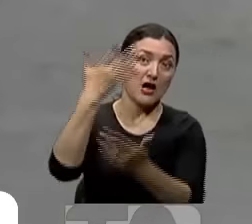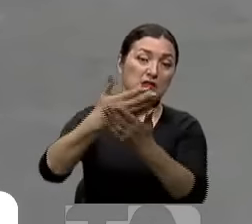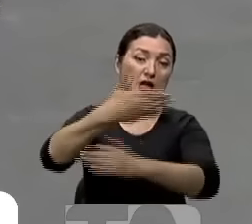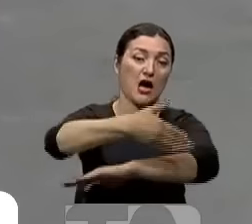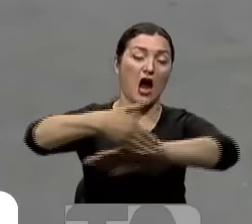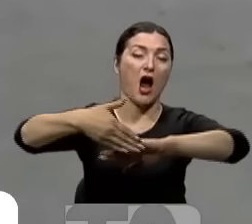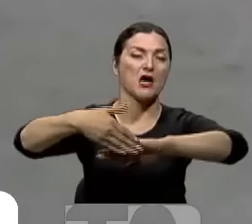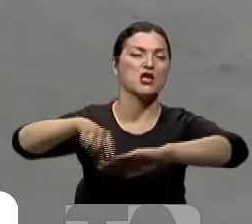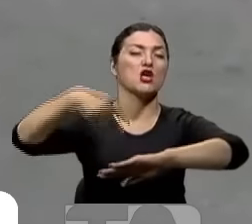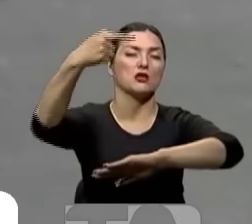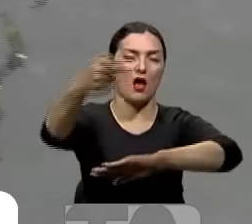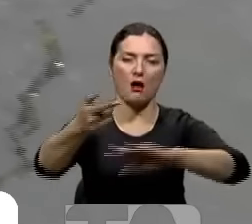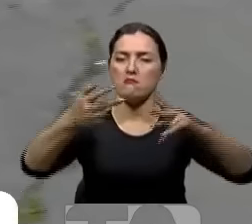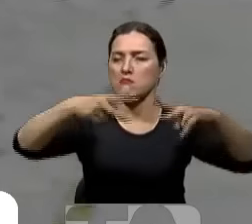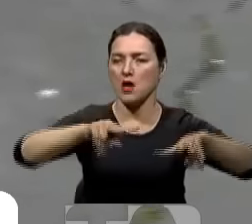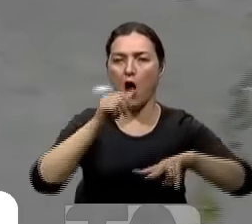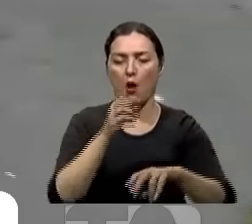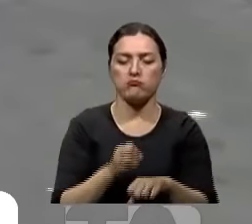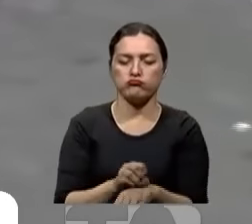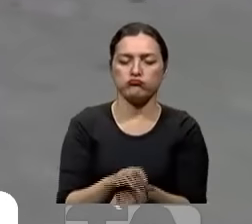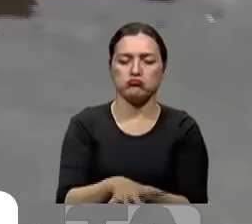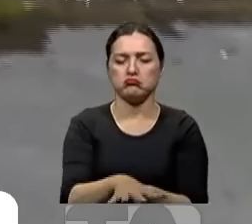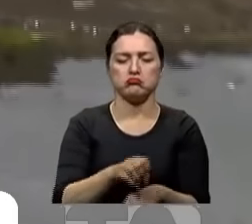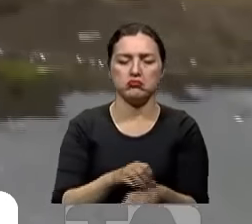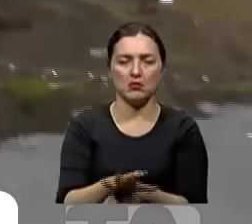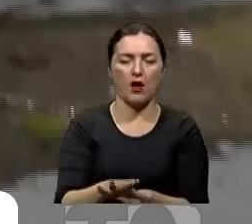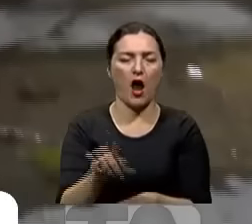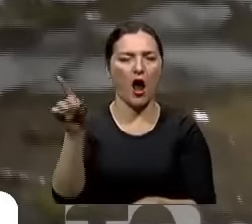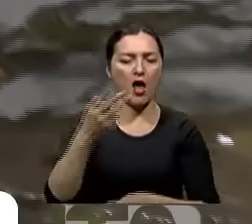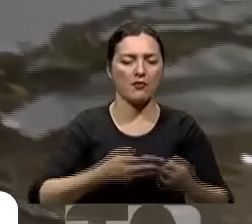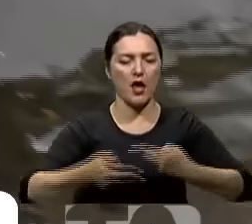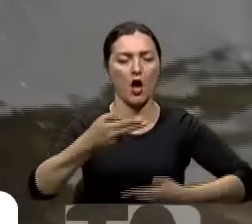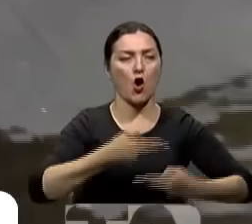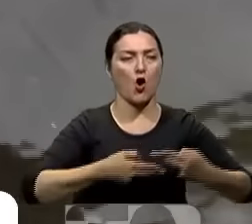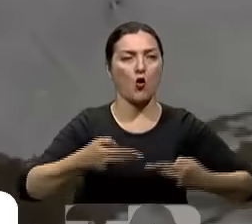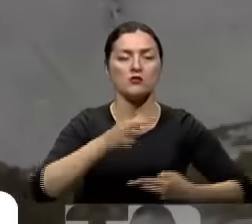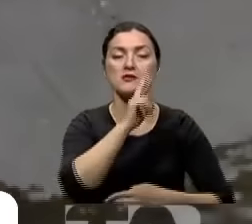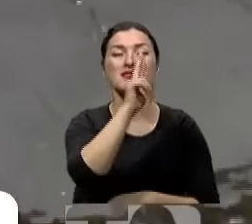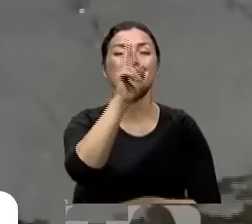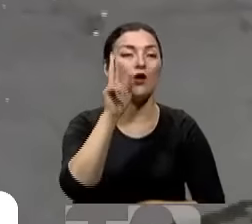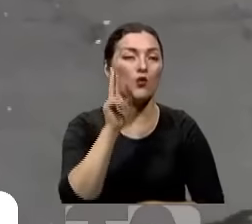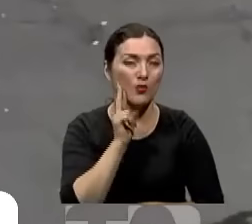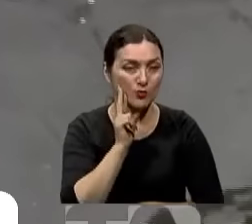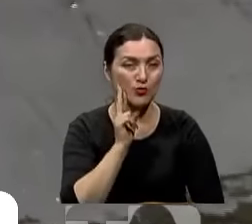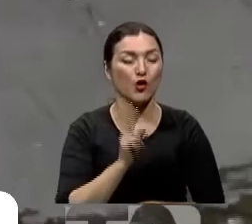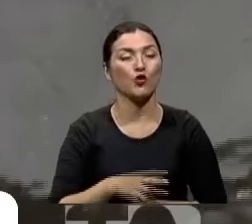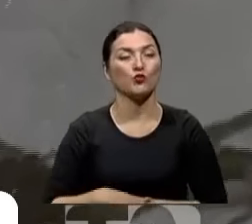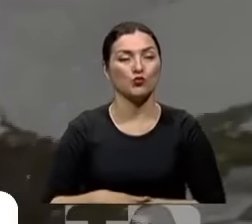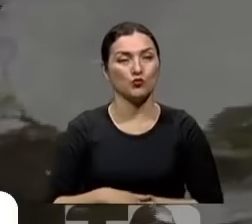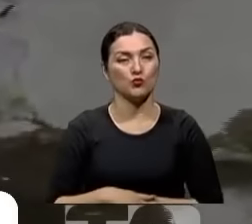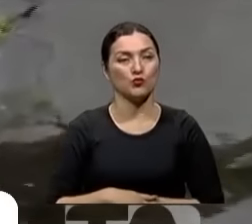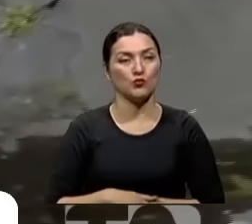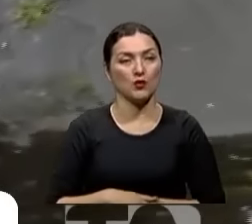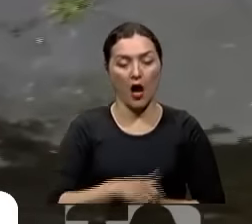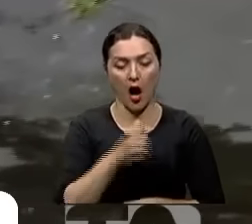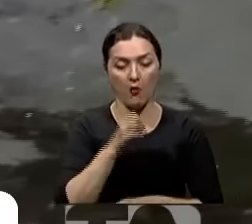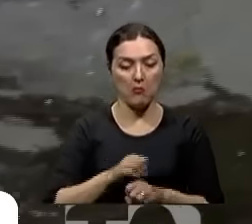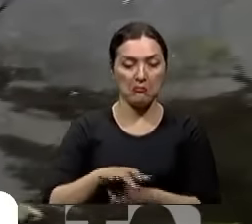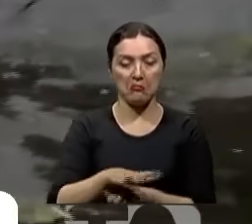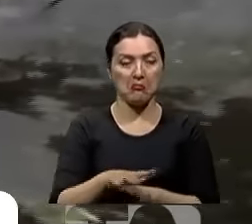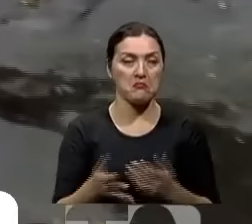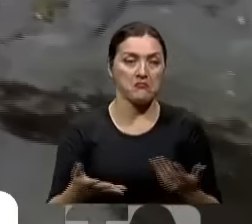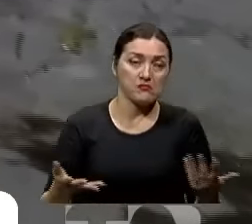esto es preocupante porque hay locales comerciales, justamente estamos en el exterior de un local, un restaurante, y afortunadamente todavía no se le va el agua, pero también